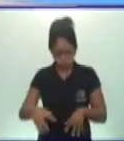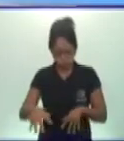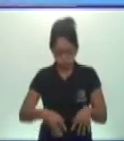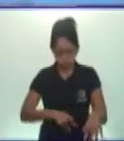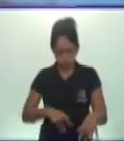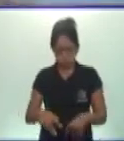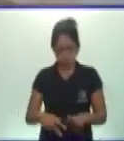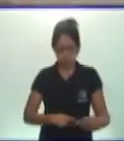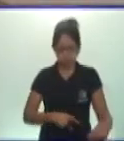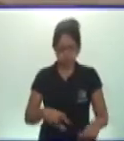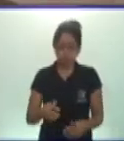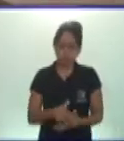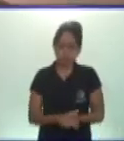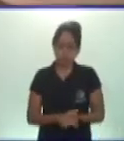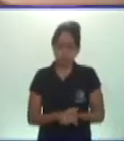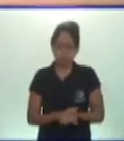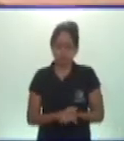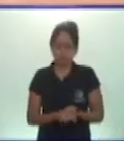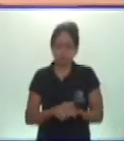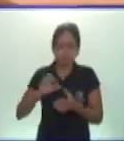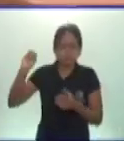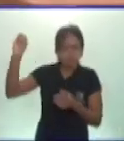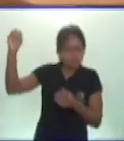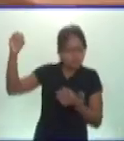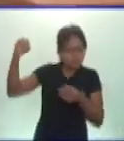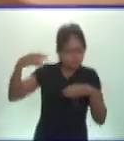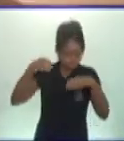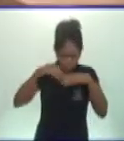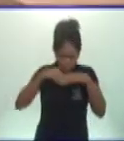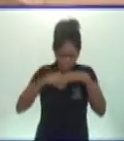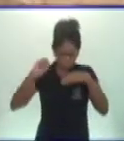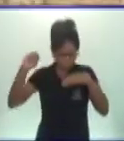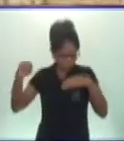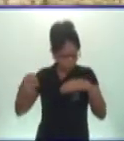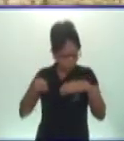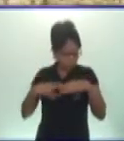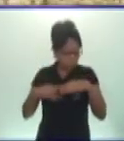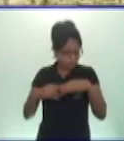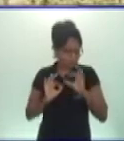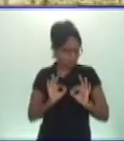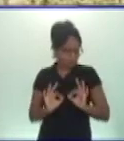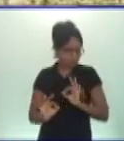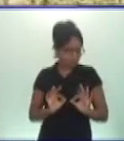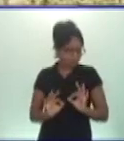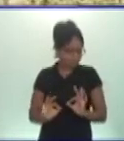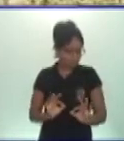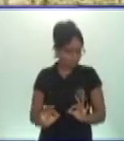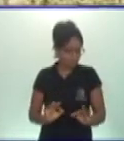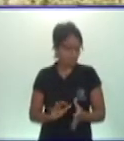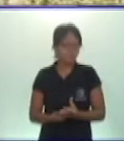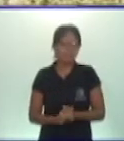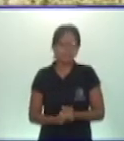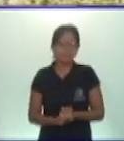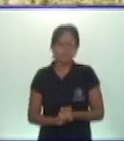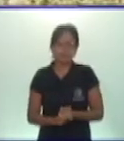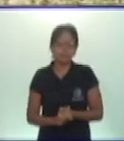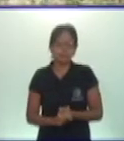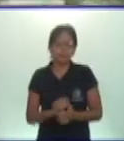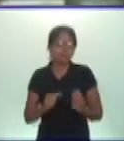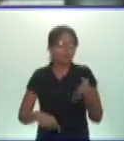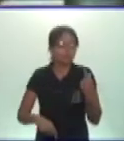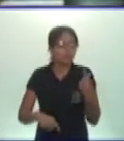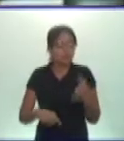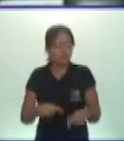contra ras de mar, iluminación interior, ventilación, sistema de protección contra incendios, y un tendido telefónico con central